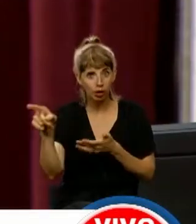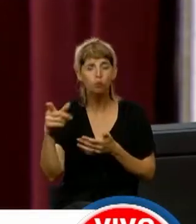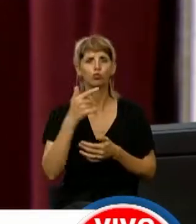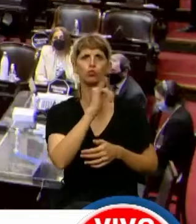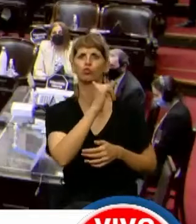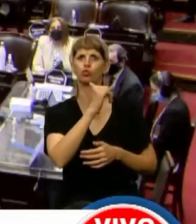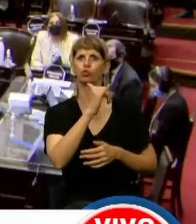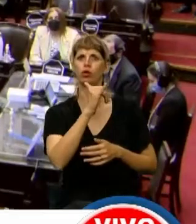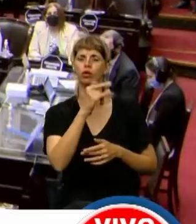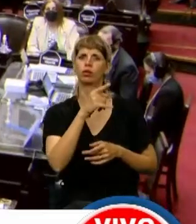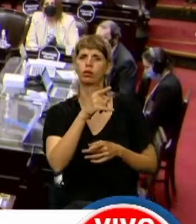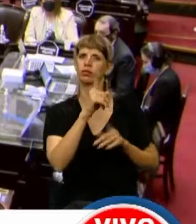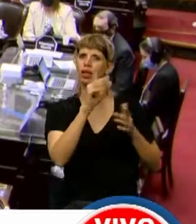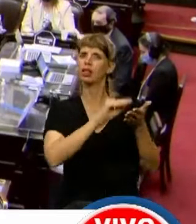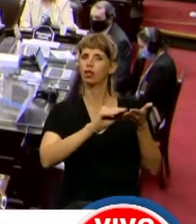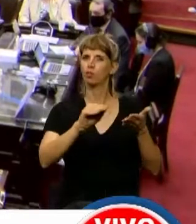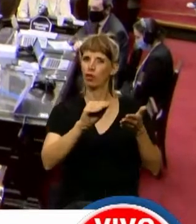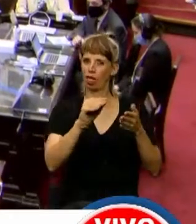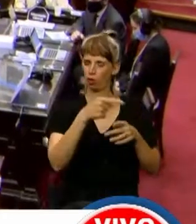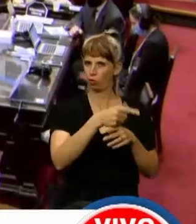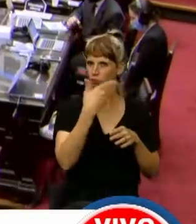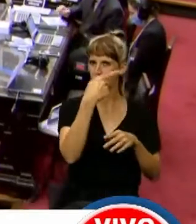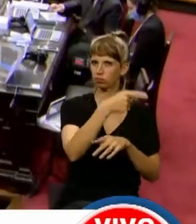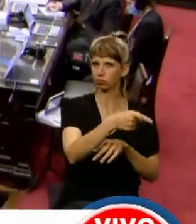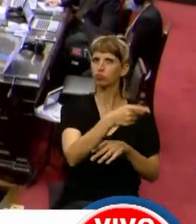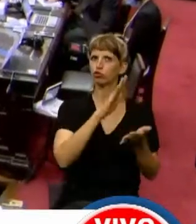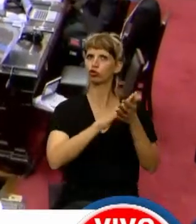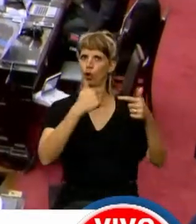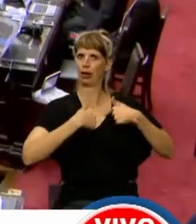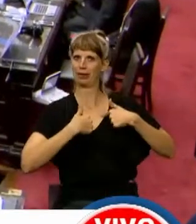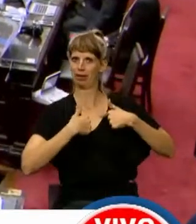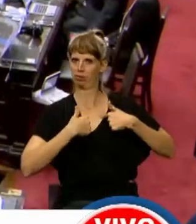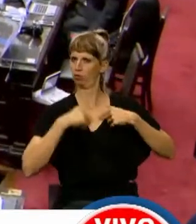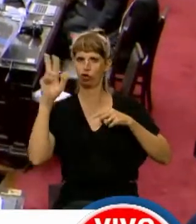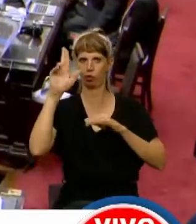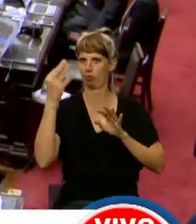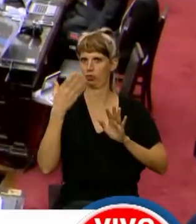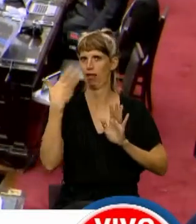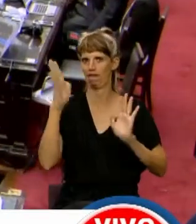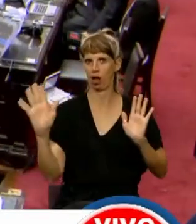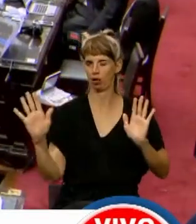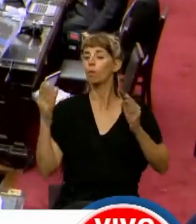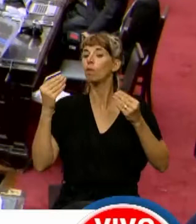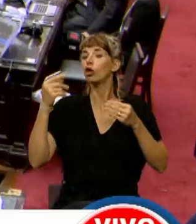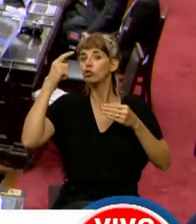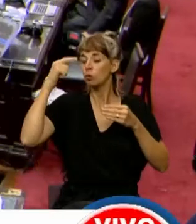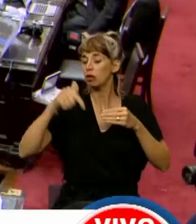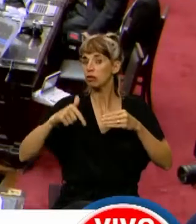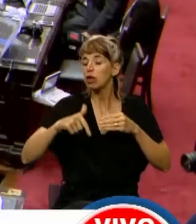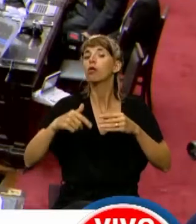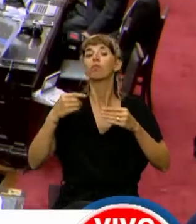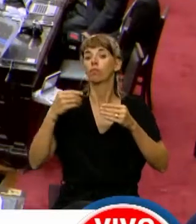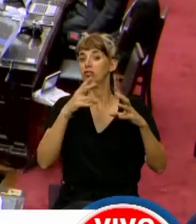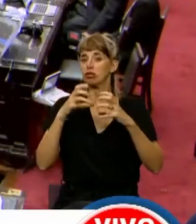palabra. Me he sentido aludido por el diputado propinante. ¿Qué tan feo acá? Porque creo que la sesión se viene desarrollando en un clima